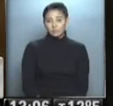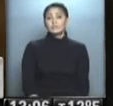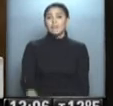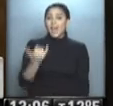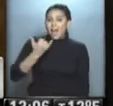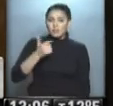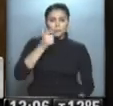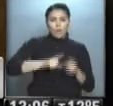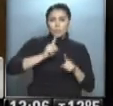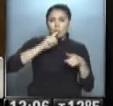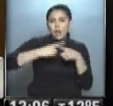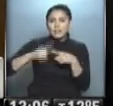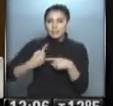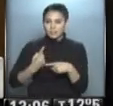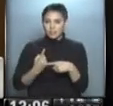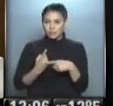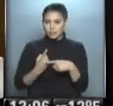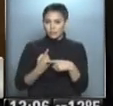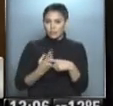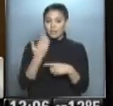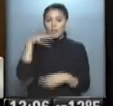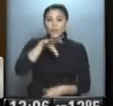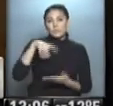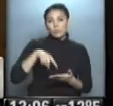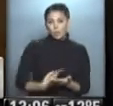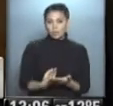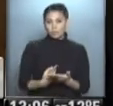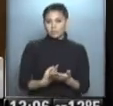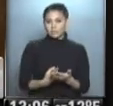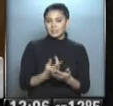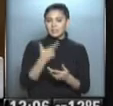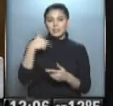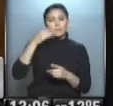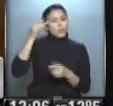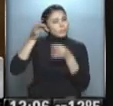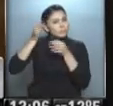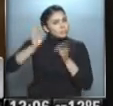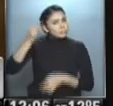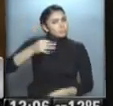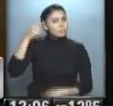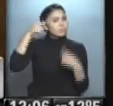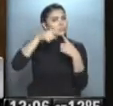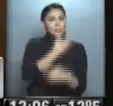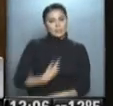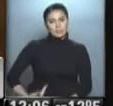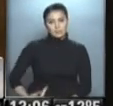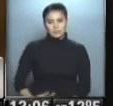Hay muchos políticos que usan a la provincia de Buenos Aires pensando en cómo llegar a la Casa Rosada.